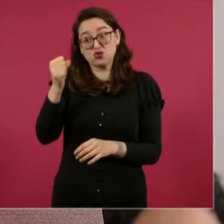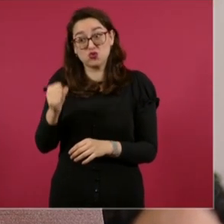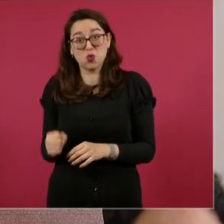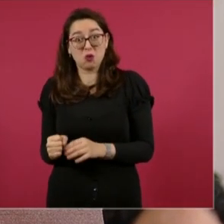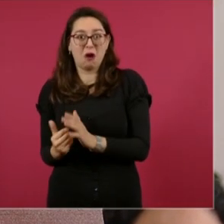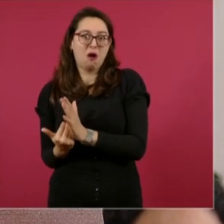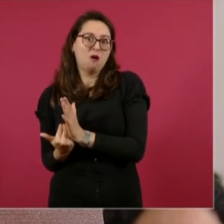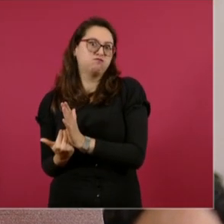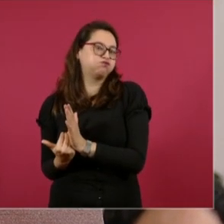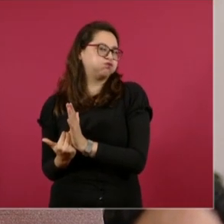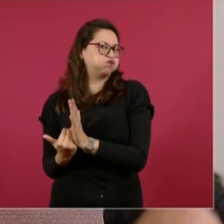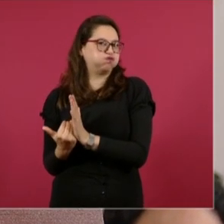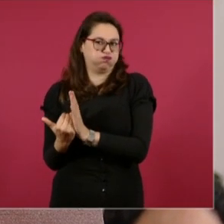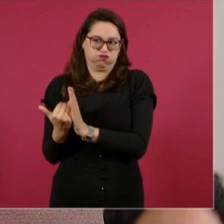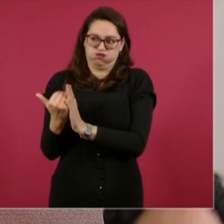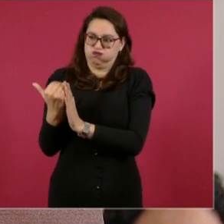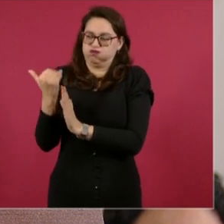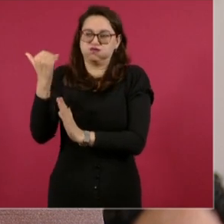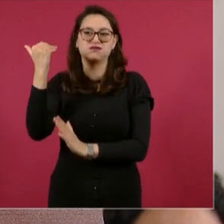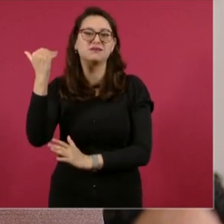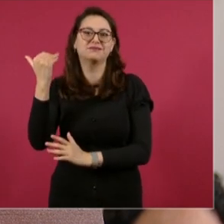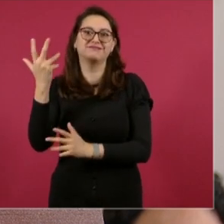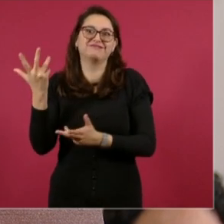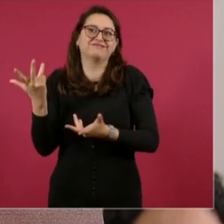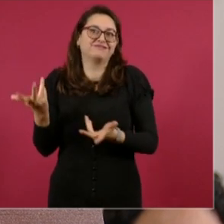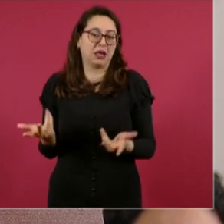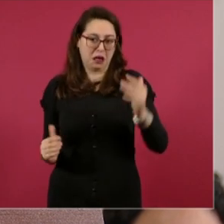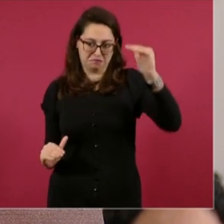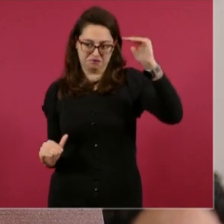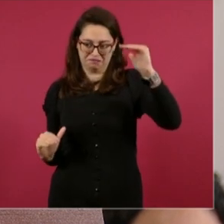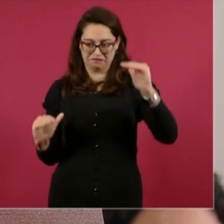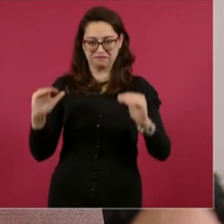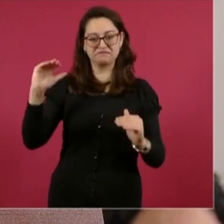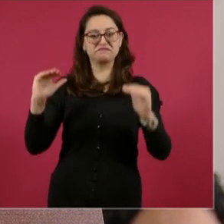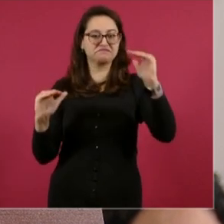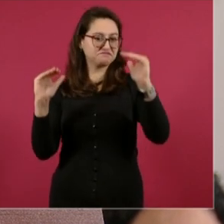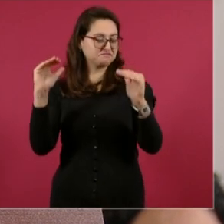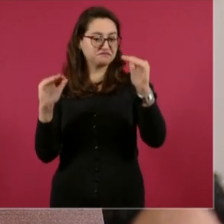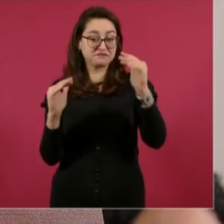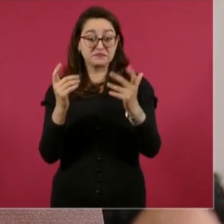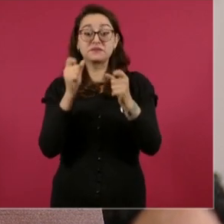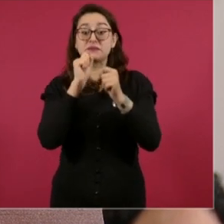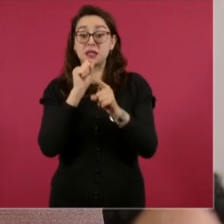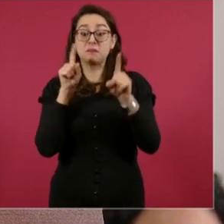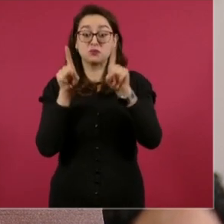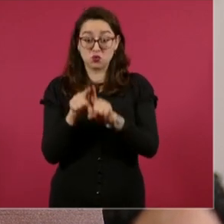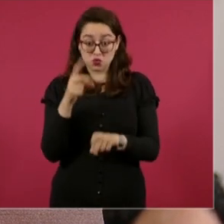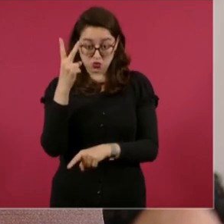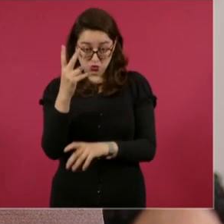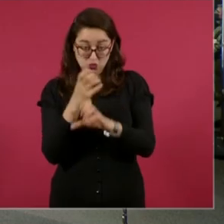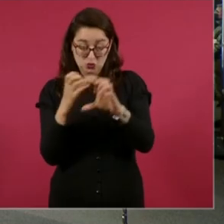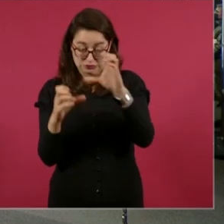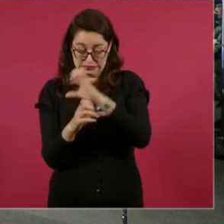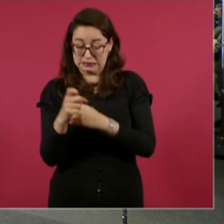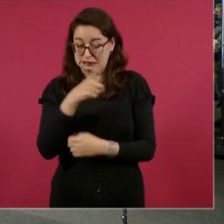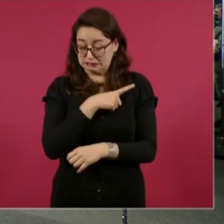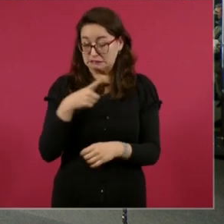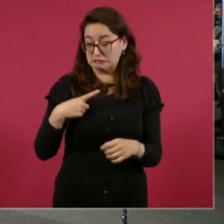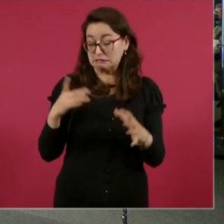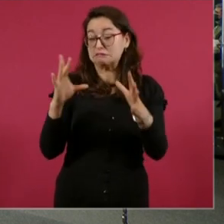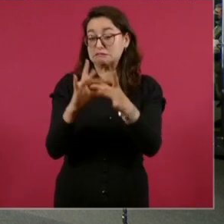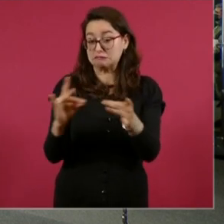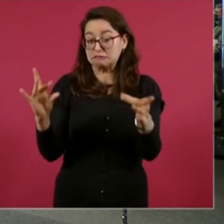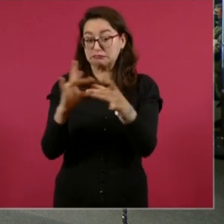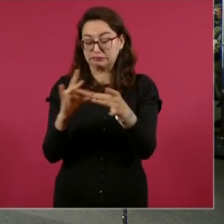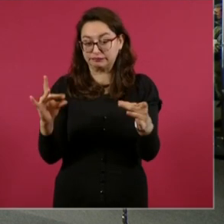de maíz en el sur sureste y también hay que decir que influyó mucho dos aspectos. El primero, que empezó